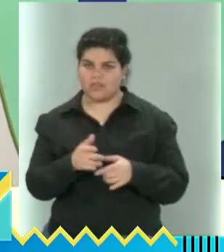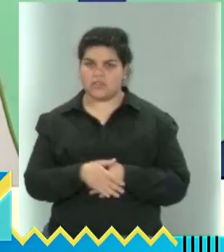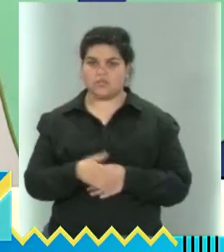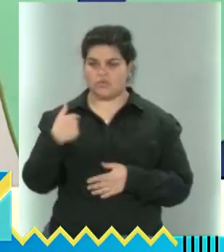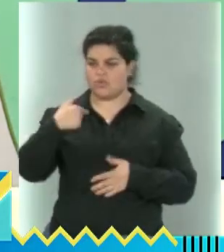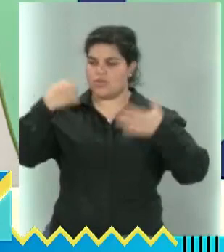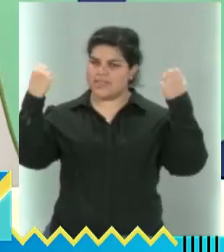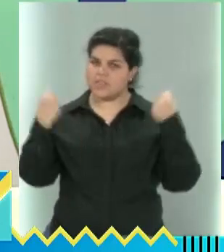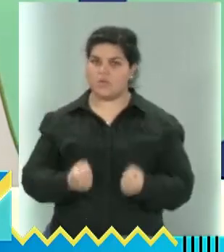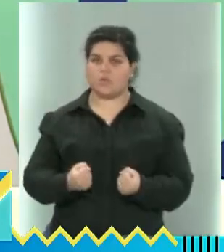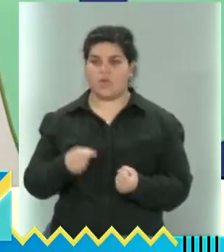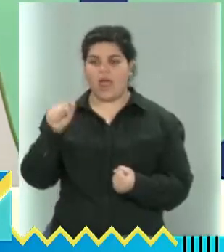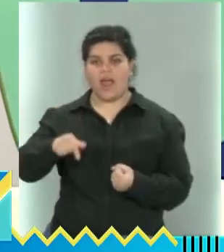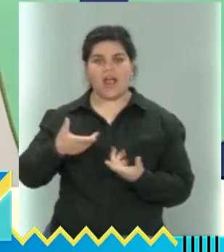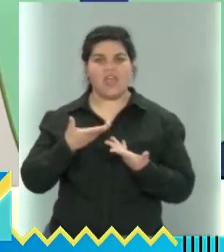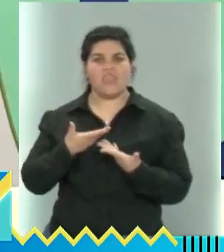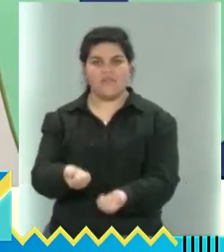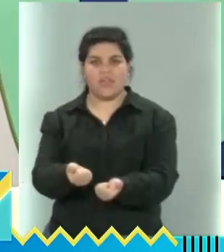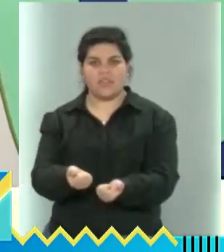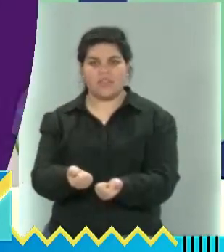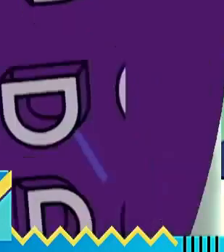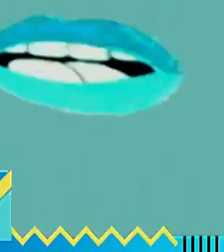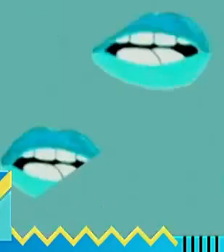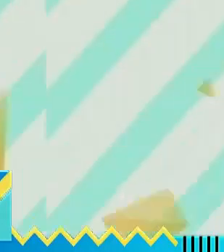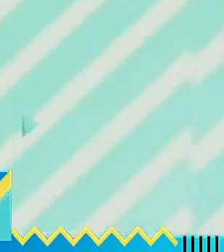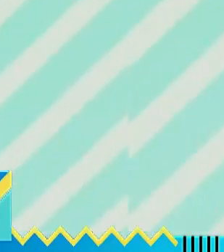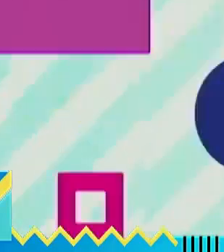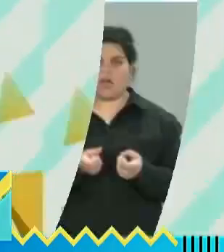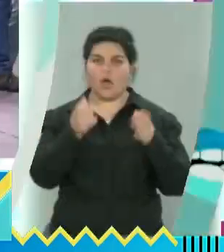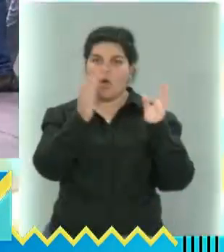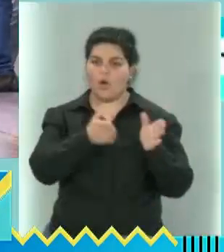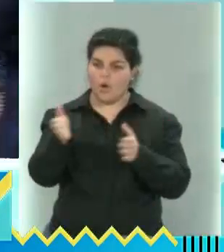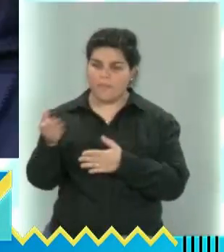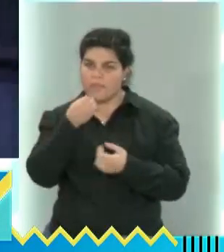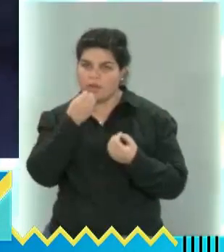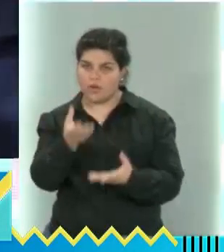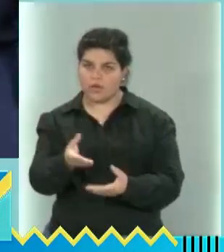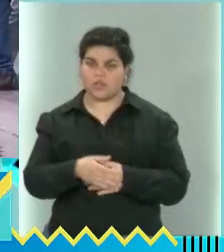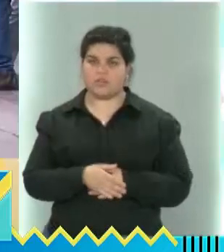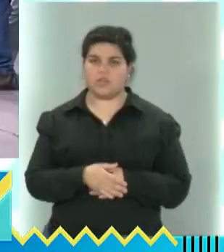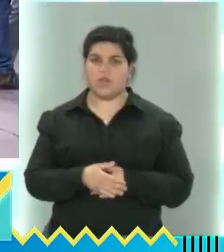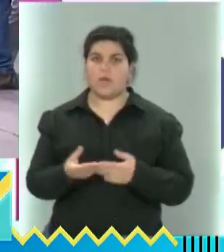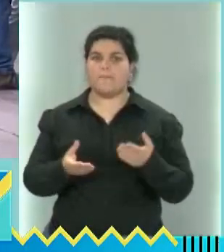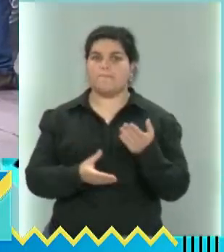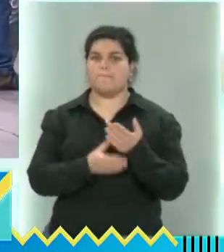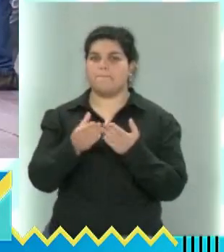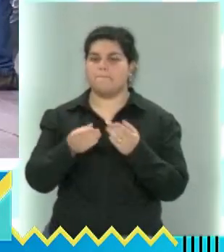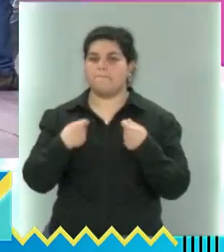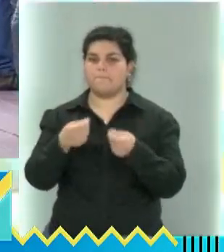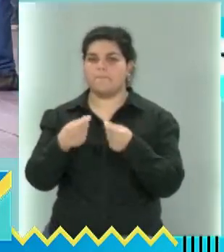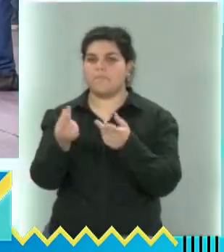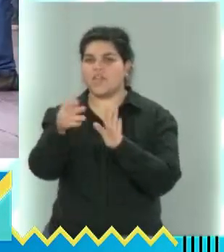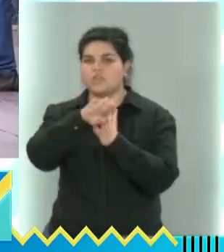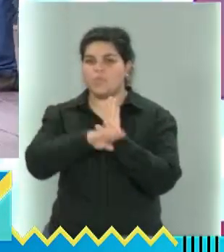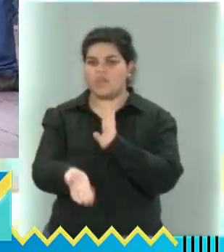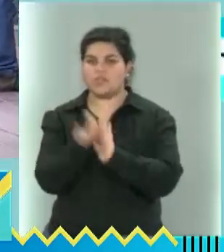firmemente creo que hay que defenderla, que hay que jerarquizarla, que no hay que recortarle presupuesto, que no hay que